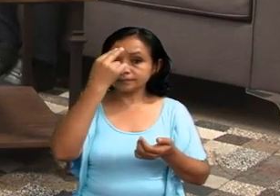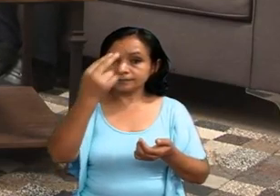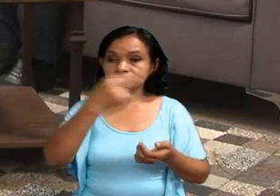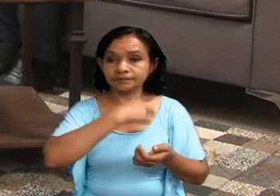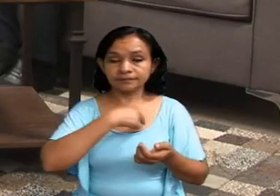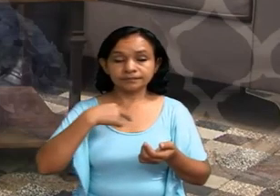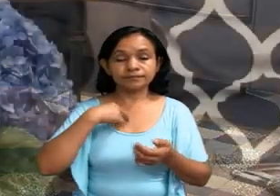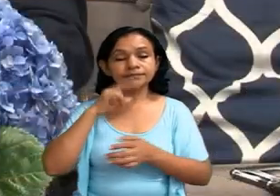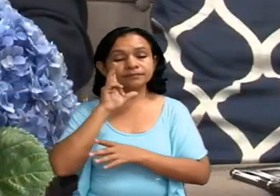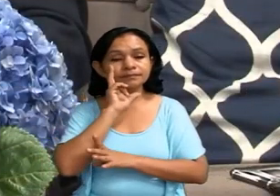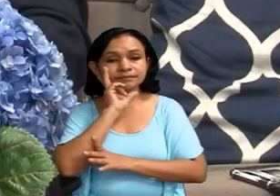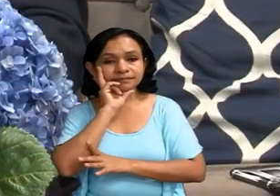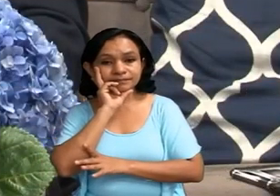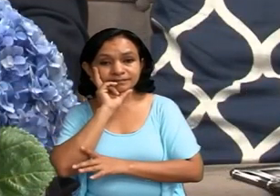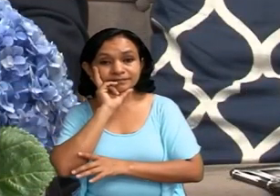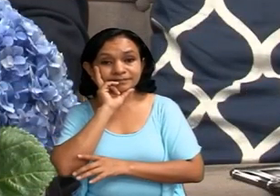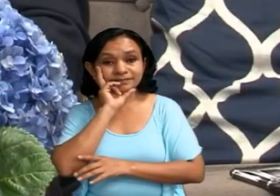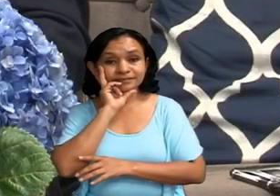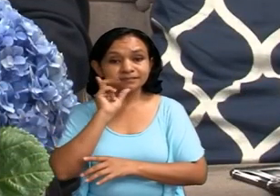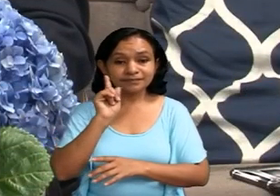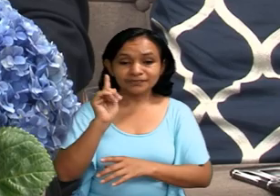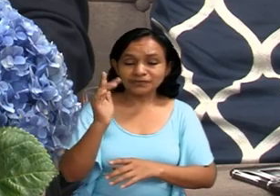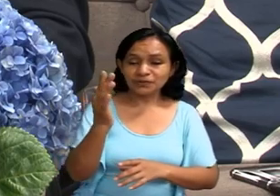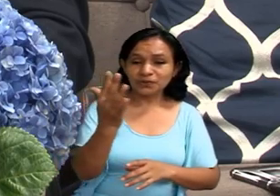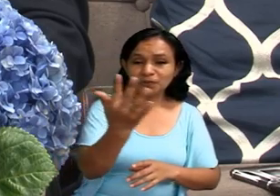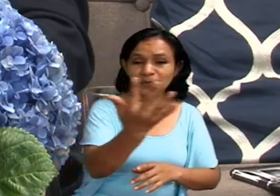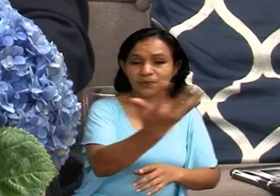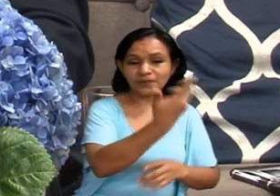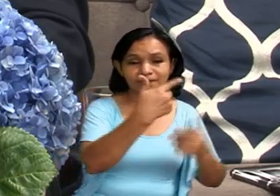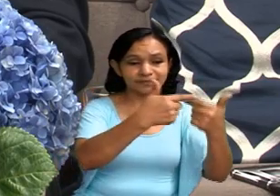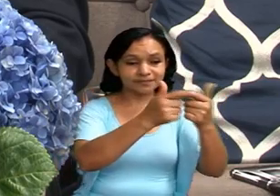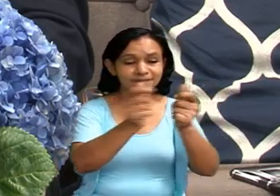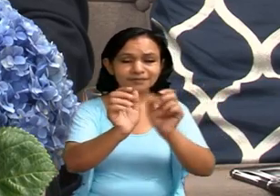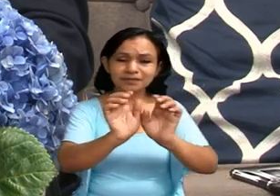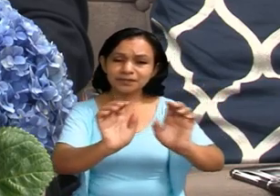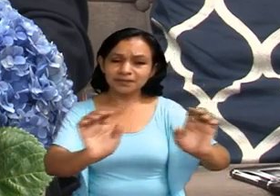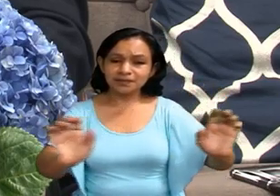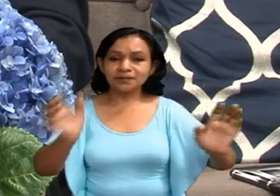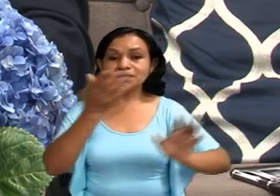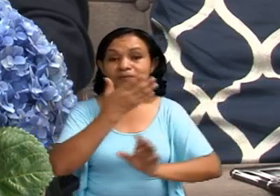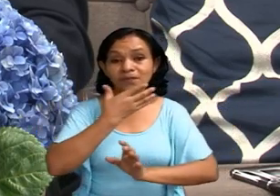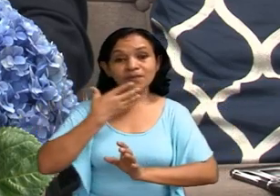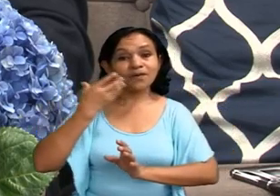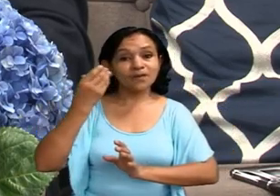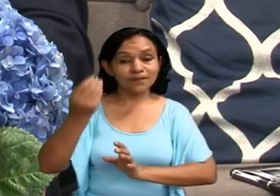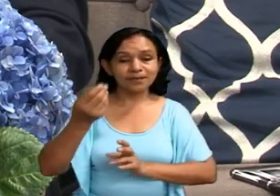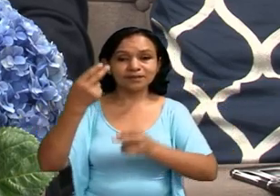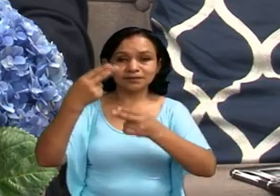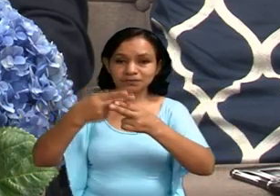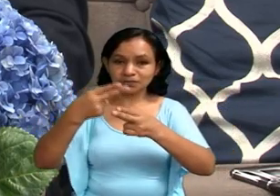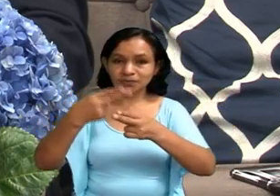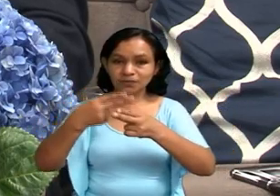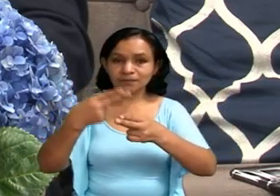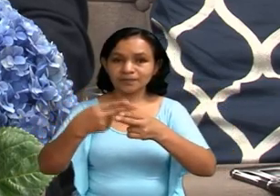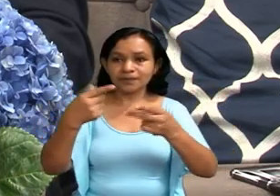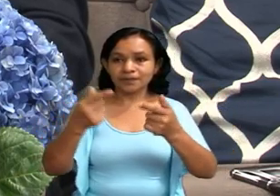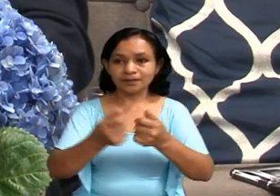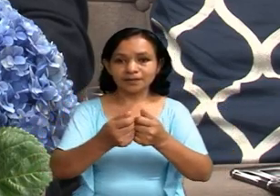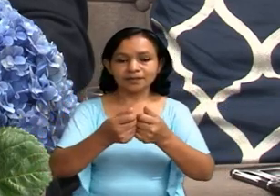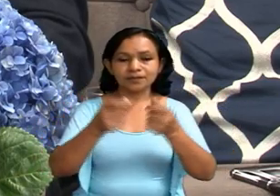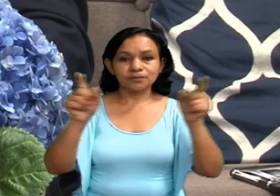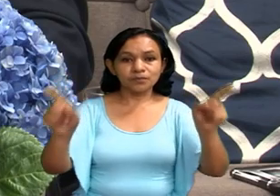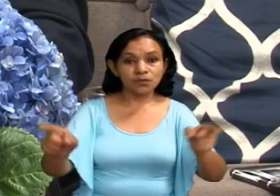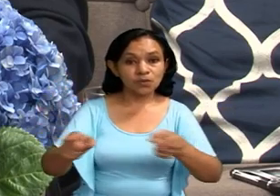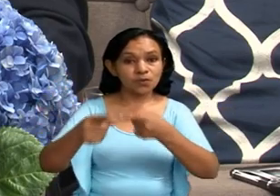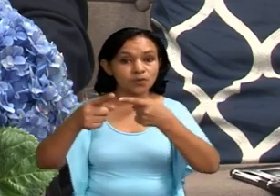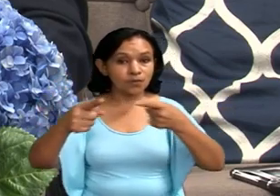hacer a Rubén Darío es que todo este movimiento de niños y jóvenes lleve su nombre, porque se llaman Orquestas